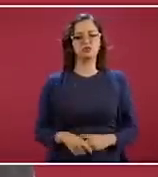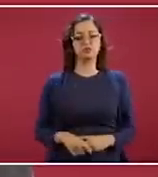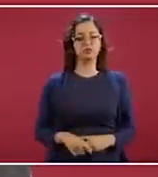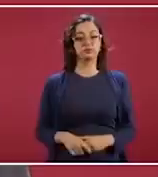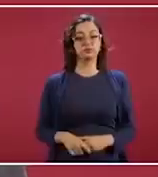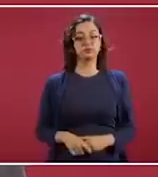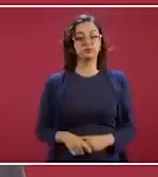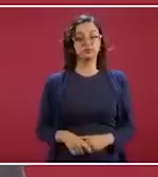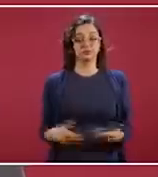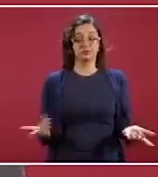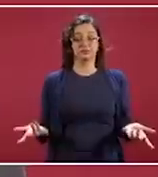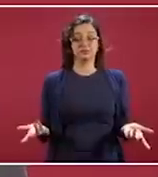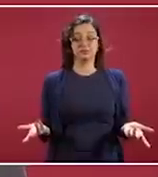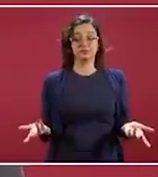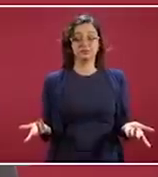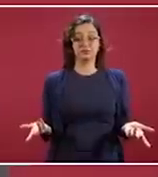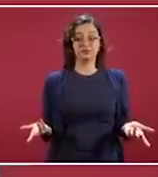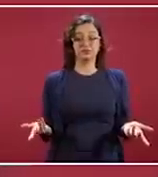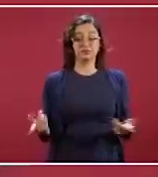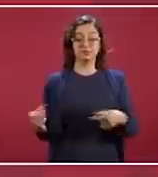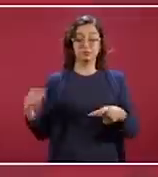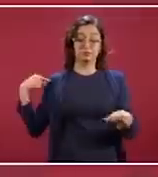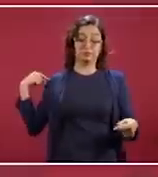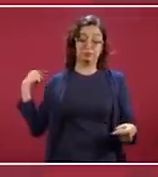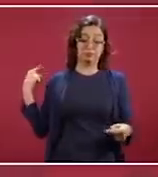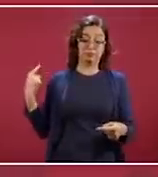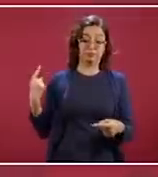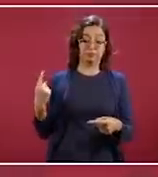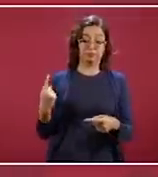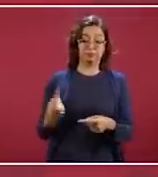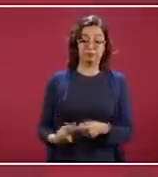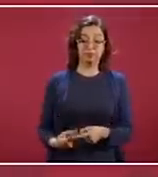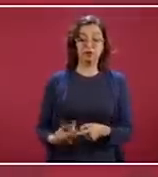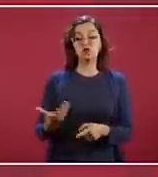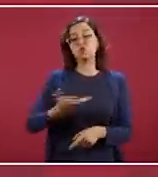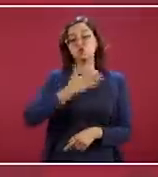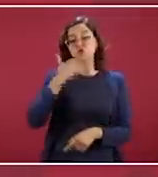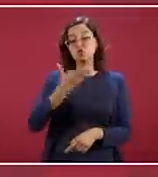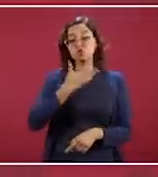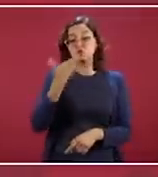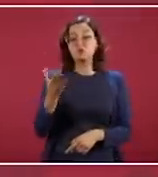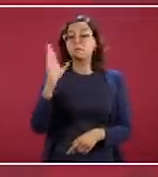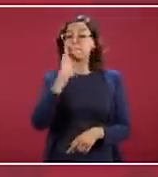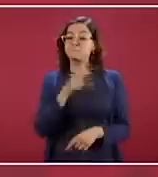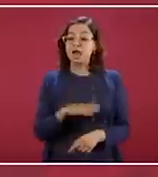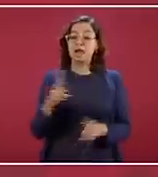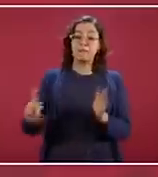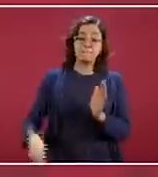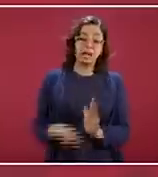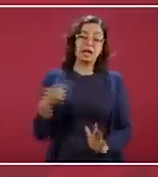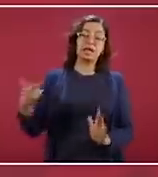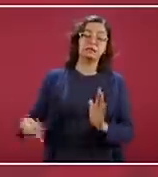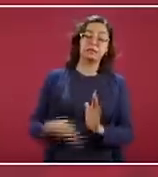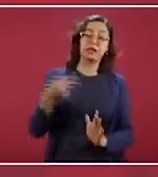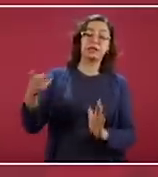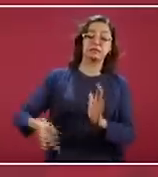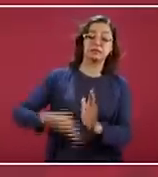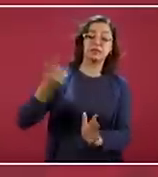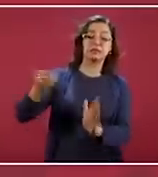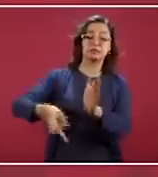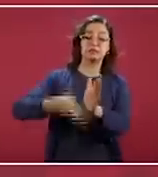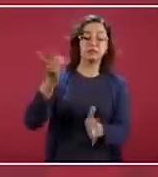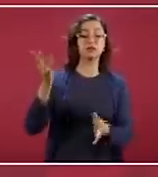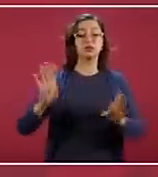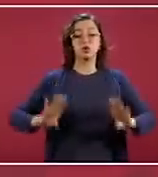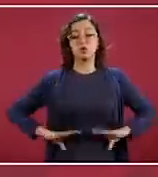Es hasta ahora. Entonces, todas estas malas costumbres, todas